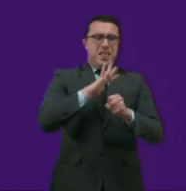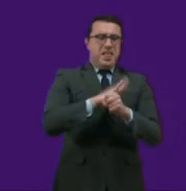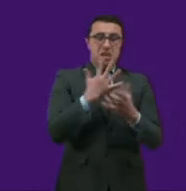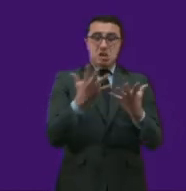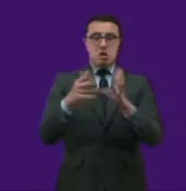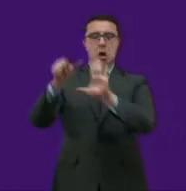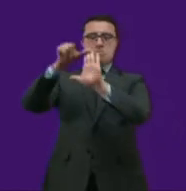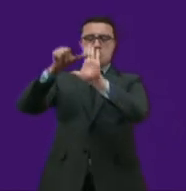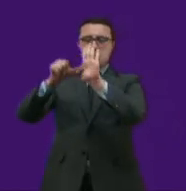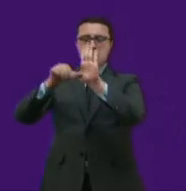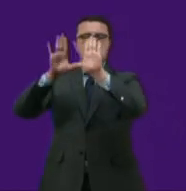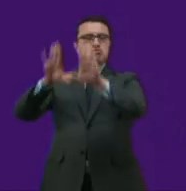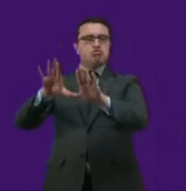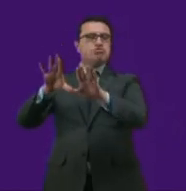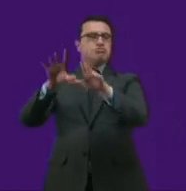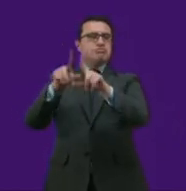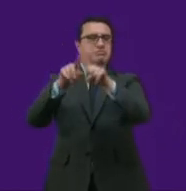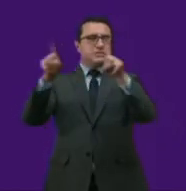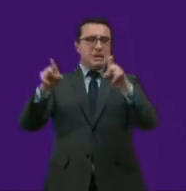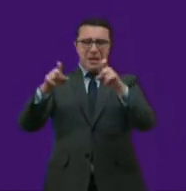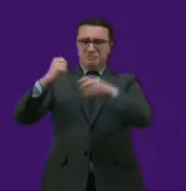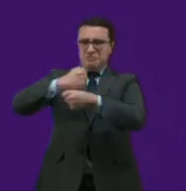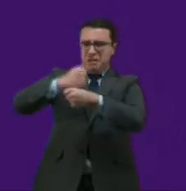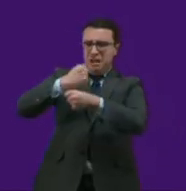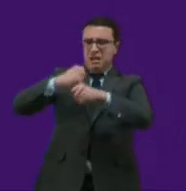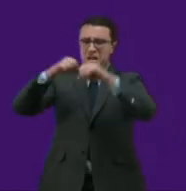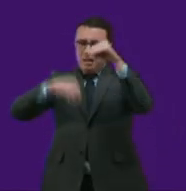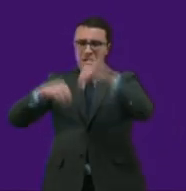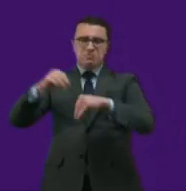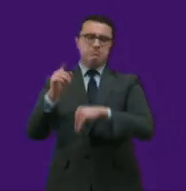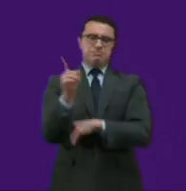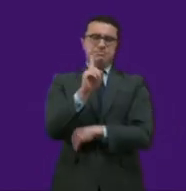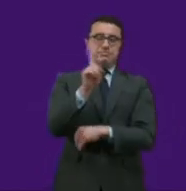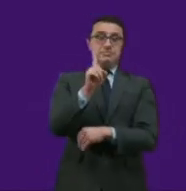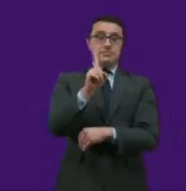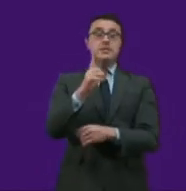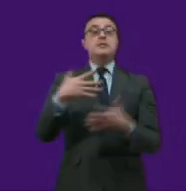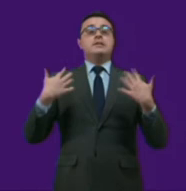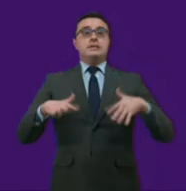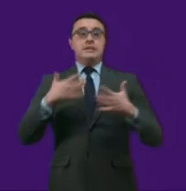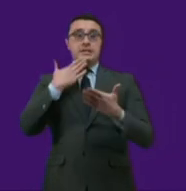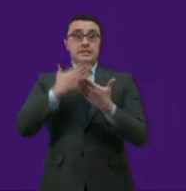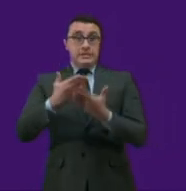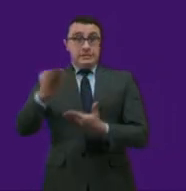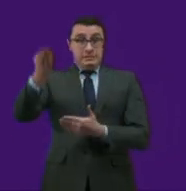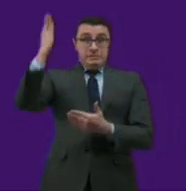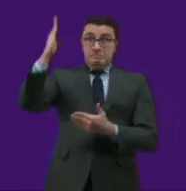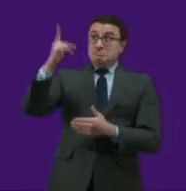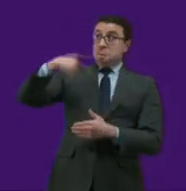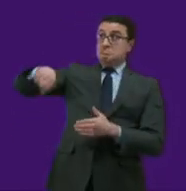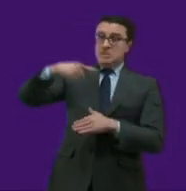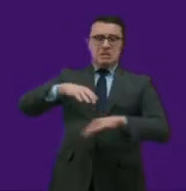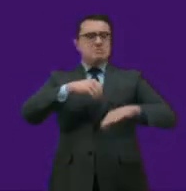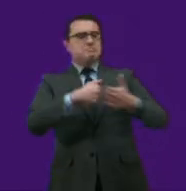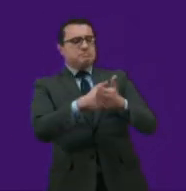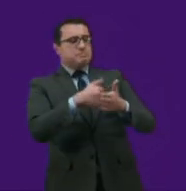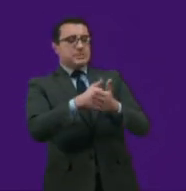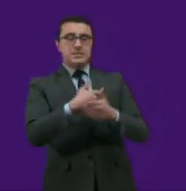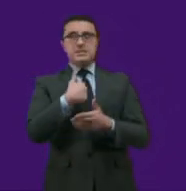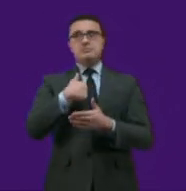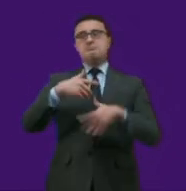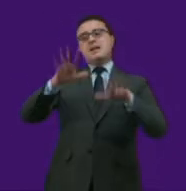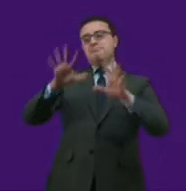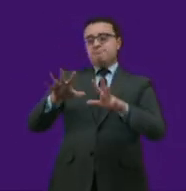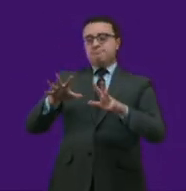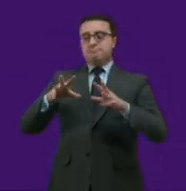programas y networking y yo no sé qué. Gracias a Dios, me convencieron ni siquiera para el programa serio, pues digamos